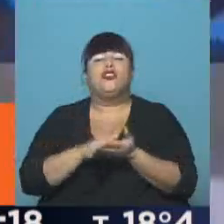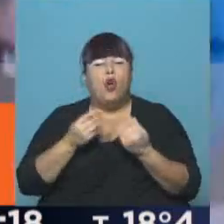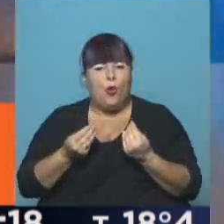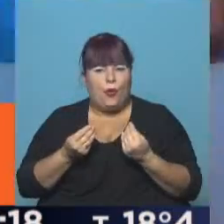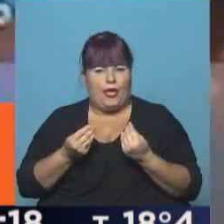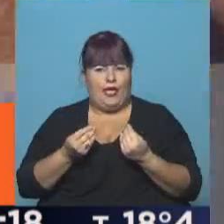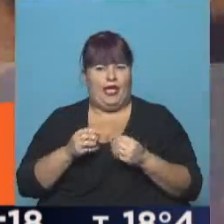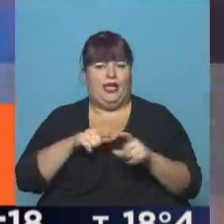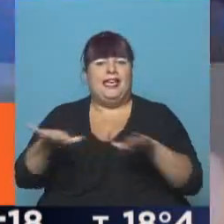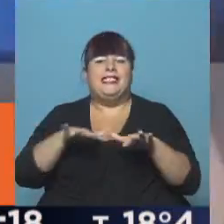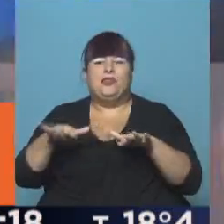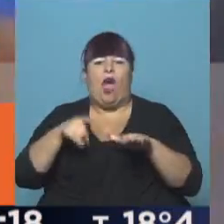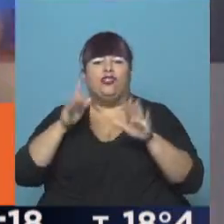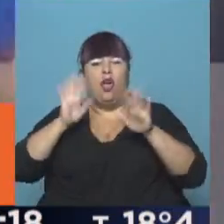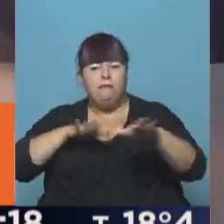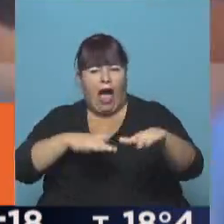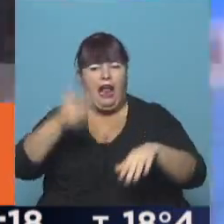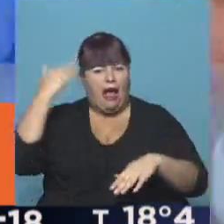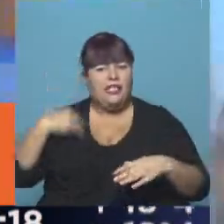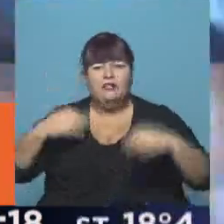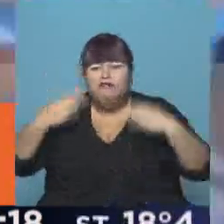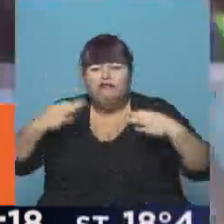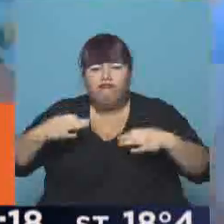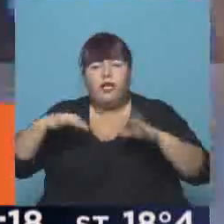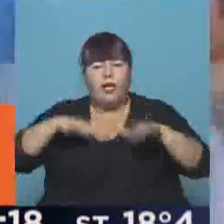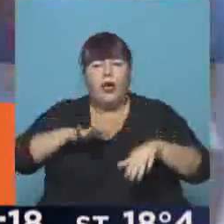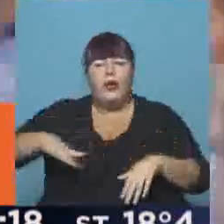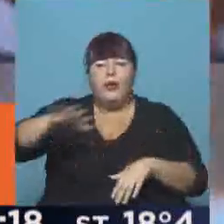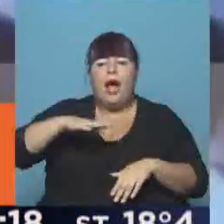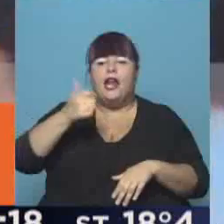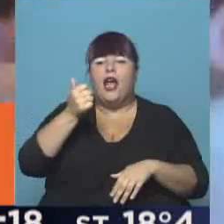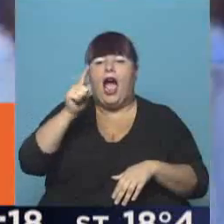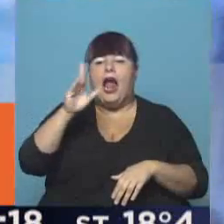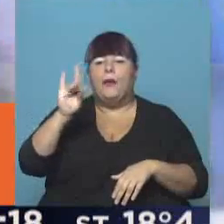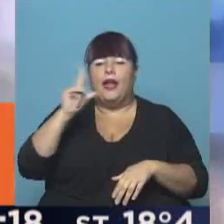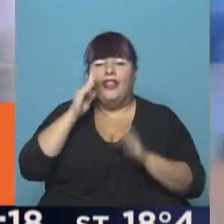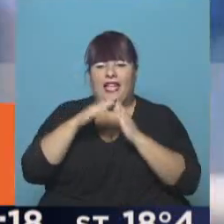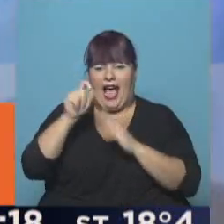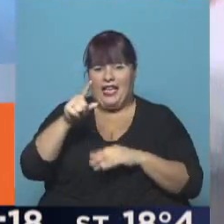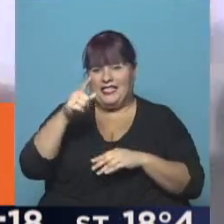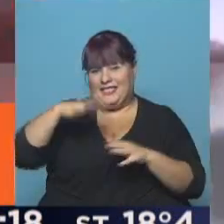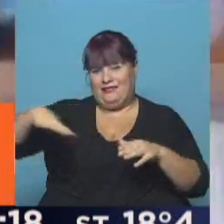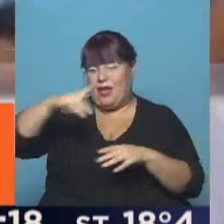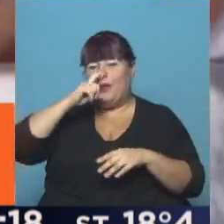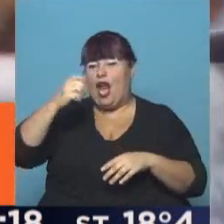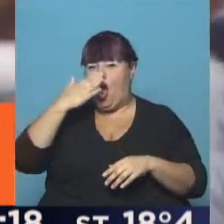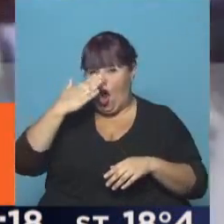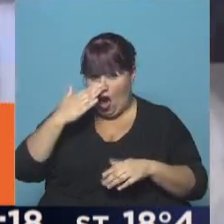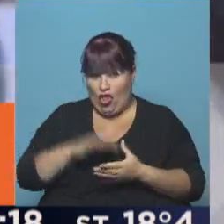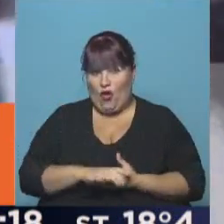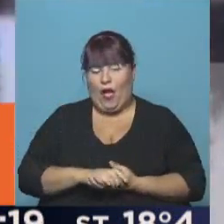el marco de situación de una marcha ayer genuina que se dio en barrio alberdi la casa de belgrano de córdoba